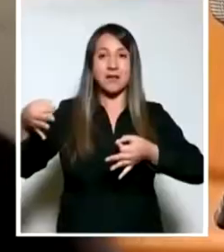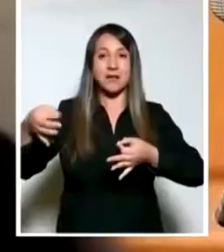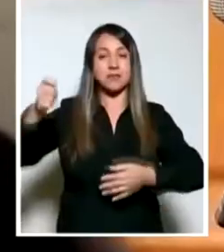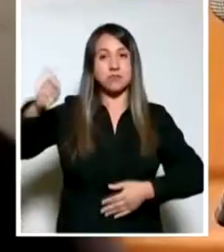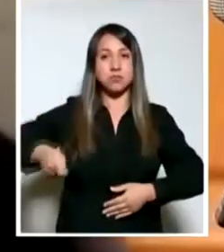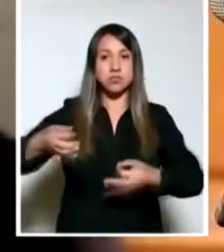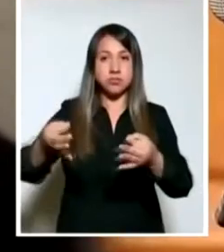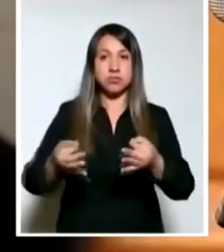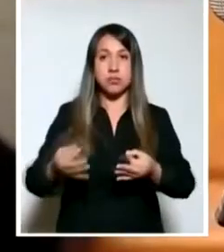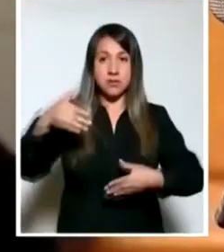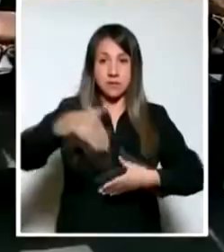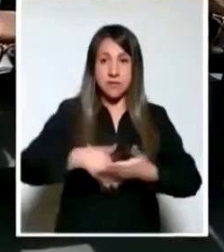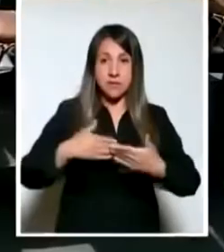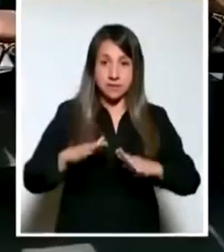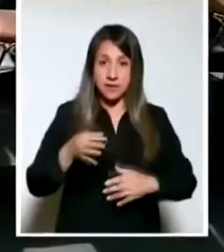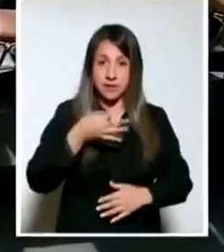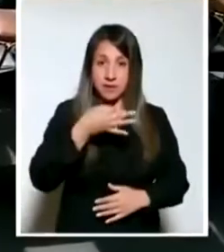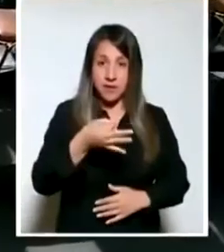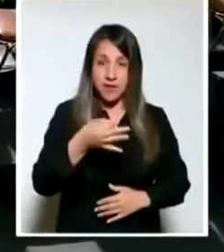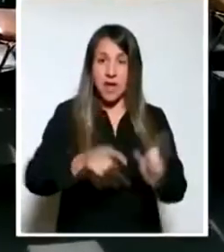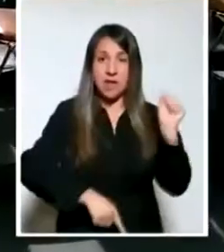Chile. Aceptan.